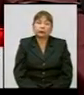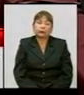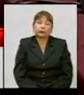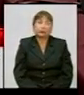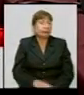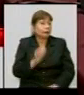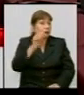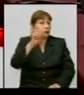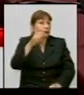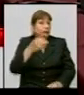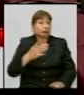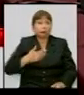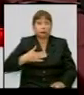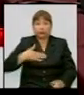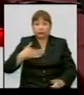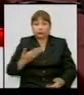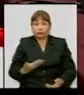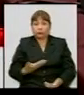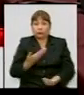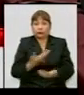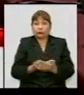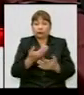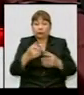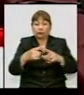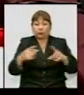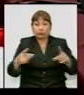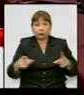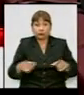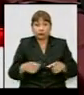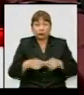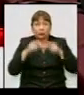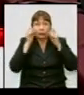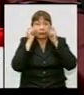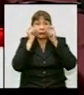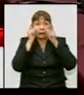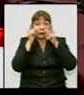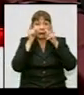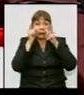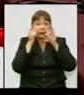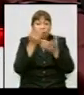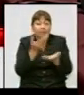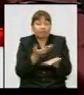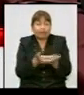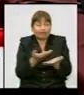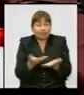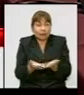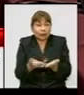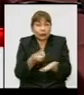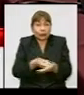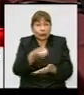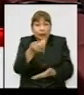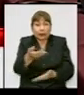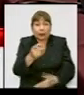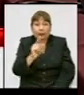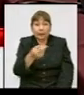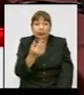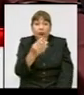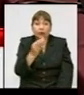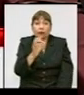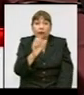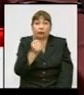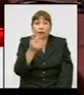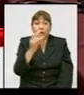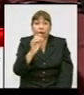Si podemos comparar solamente en un siglo el impacto de un arma de